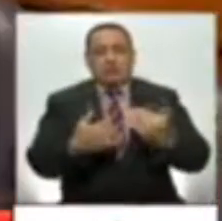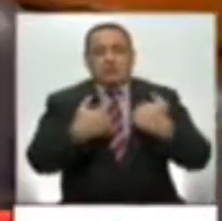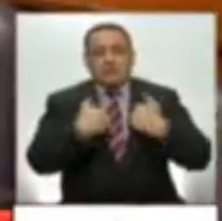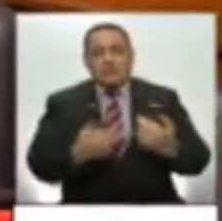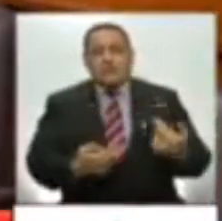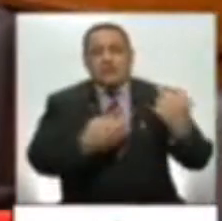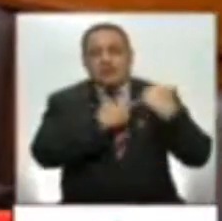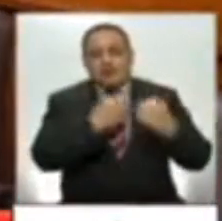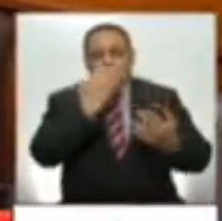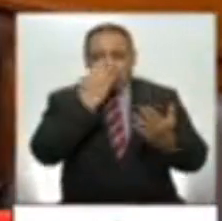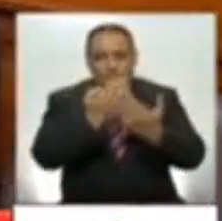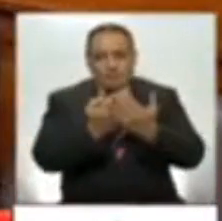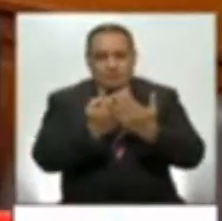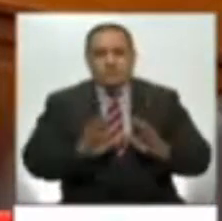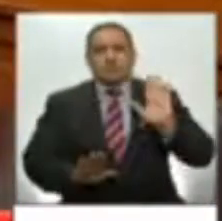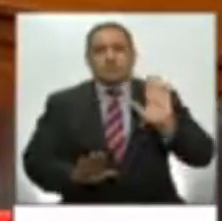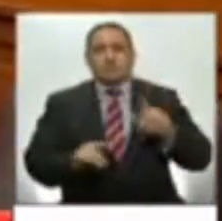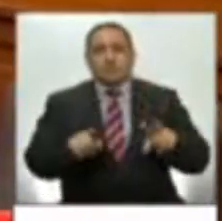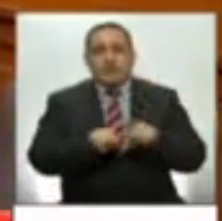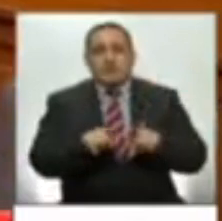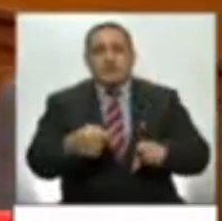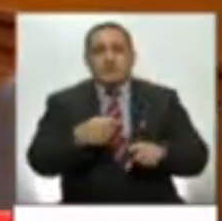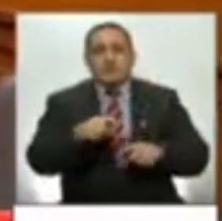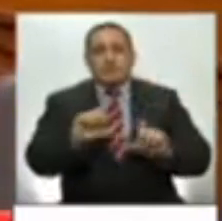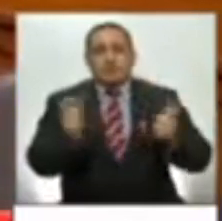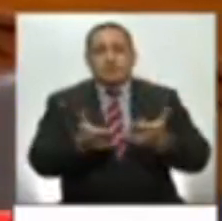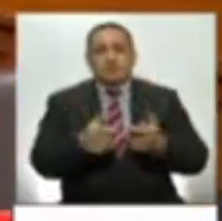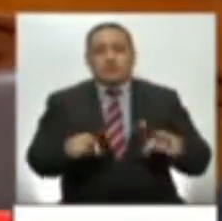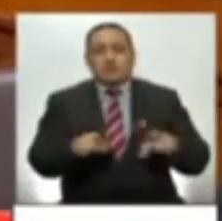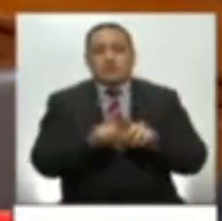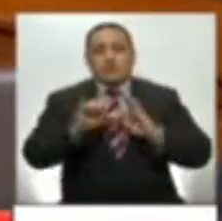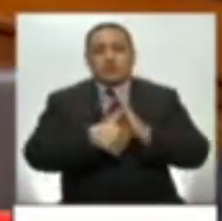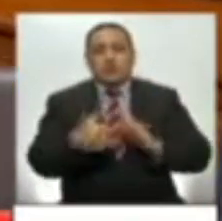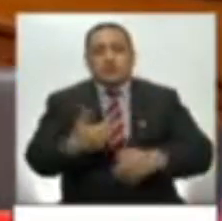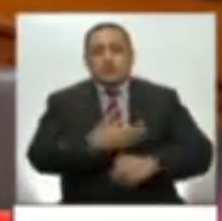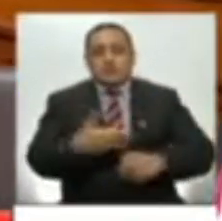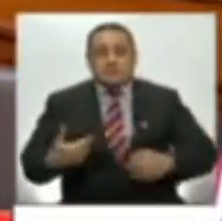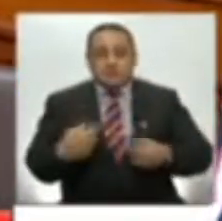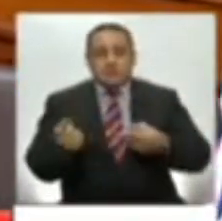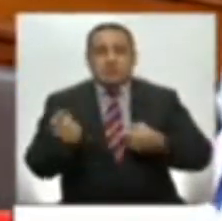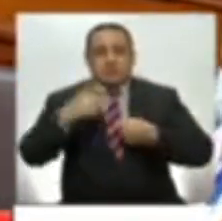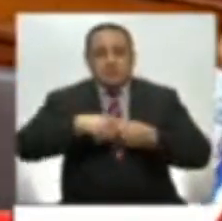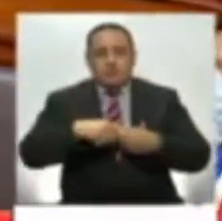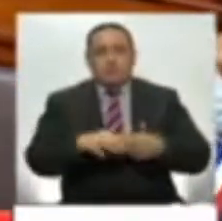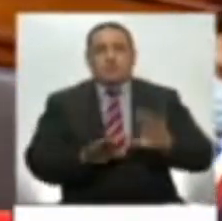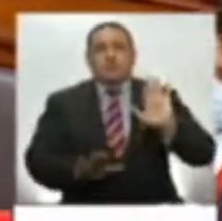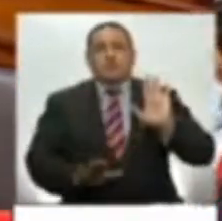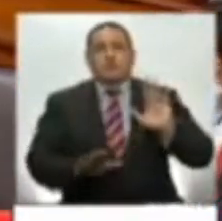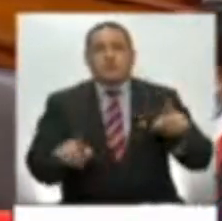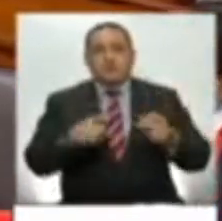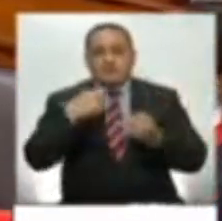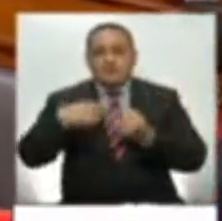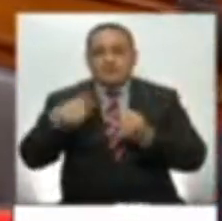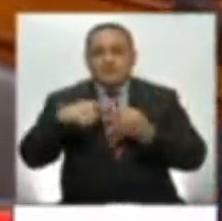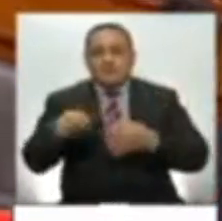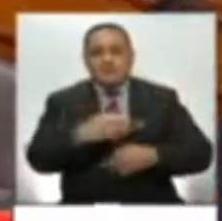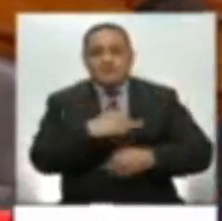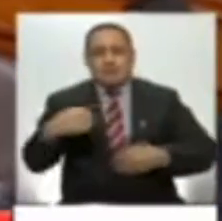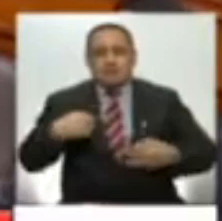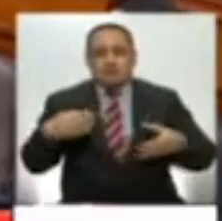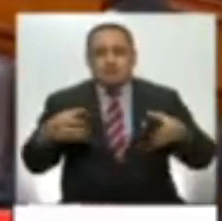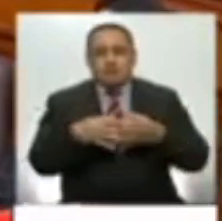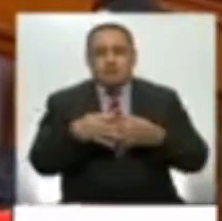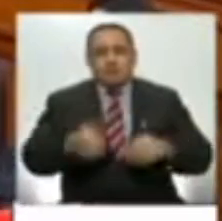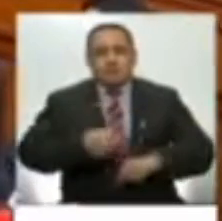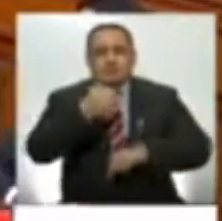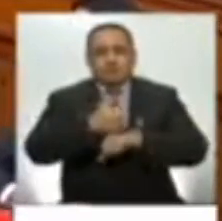cargo ante el presidente de la Junta, procediendo luego el nuevo presidente a incorporar y tomar juramento a los demás miembros electos de